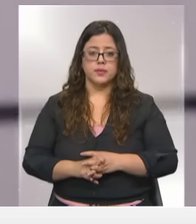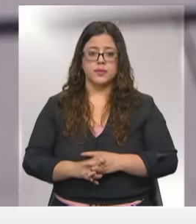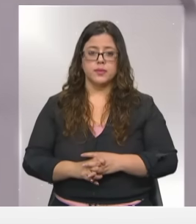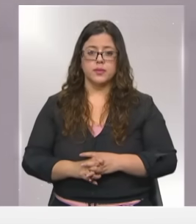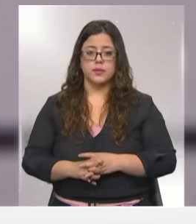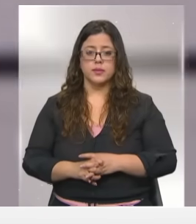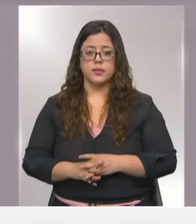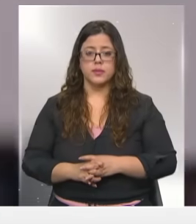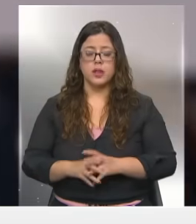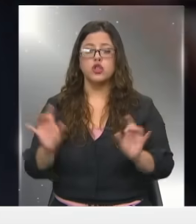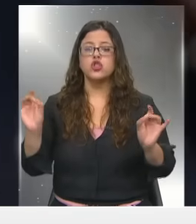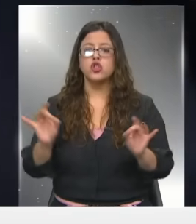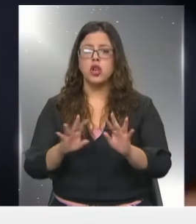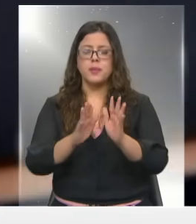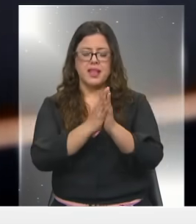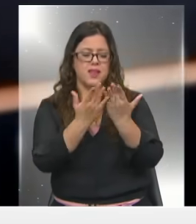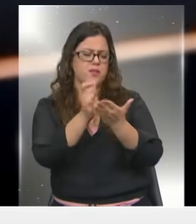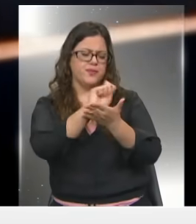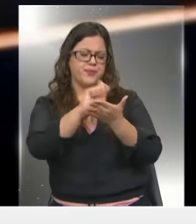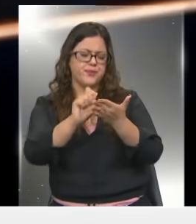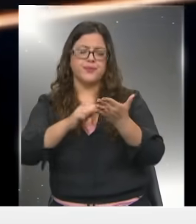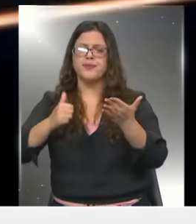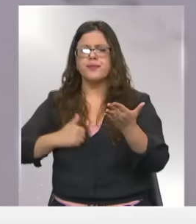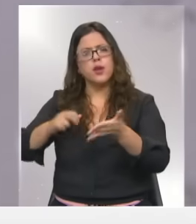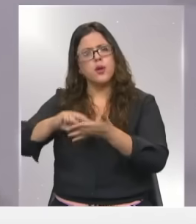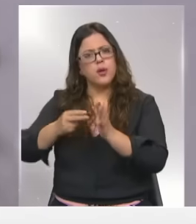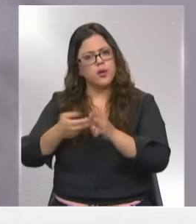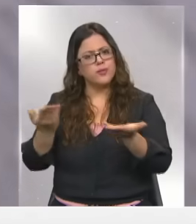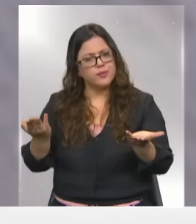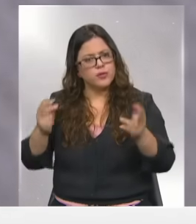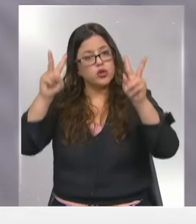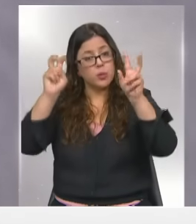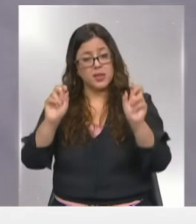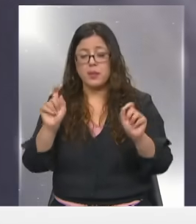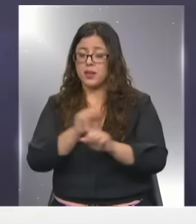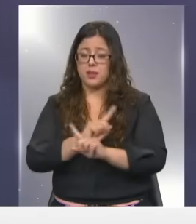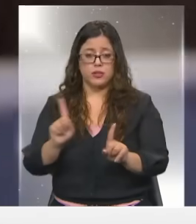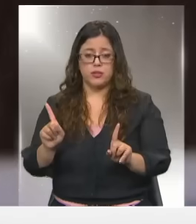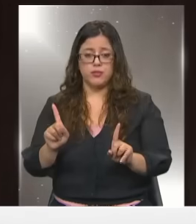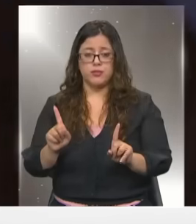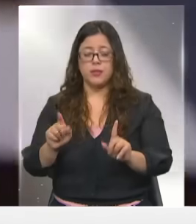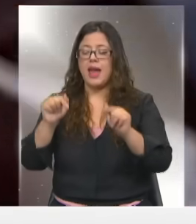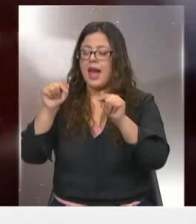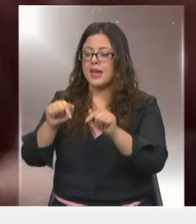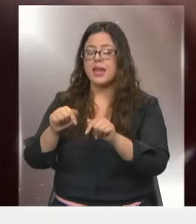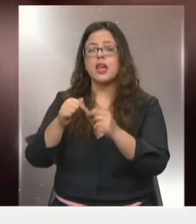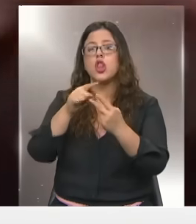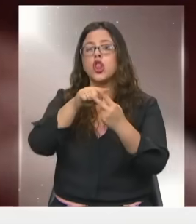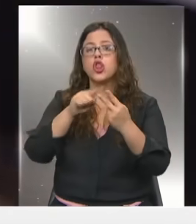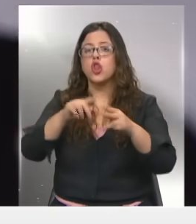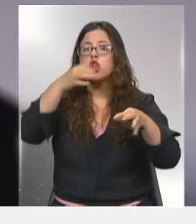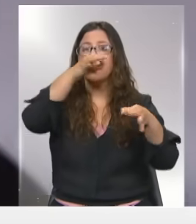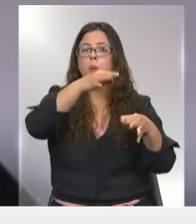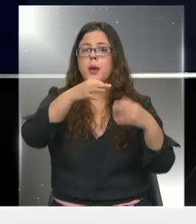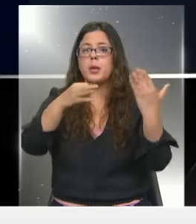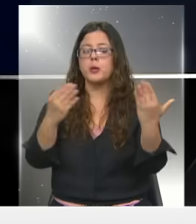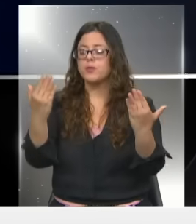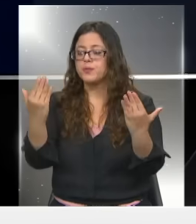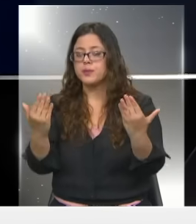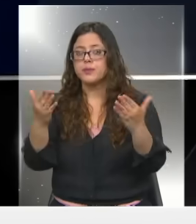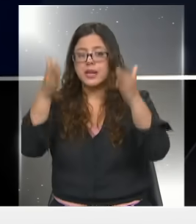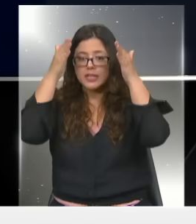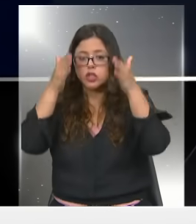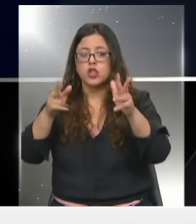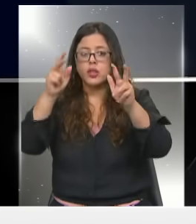¿Es solo el libro de asistencia al problema? Aparentemente no. Aquí tenemos 2 documentos que llaman la atención, que son